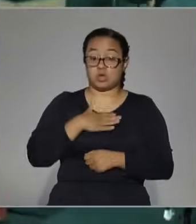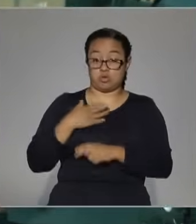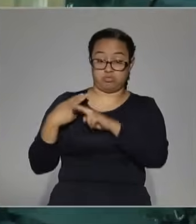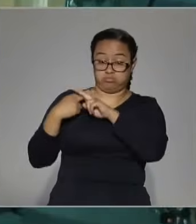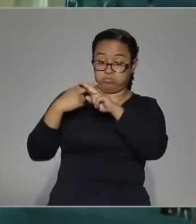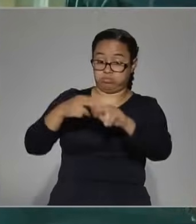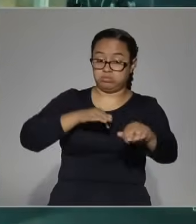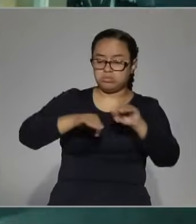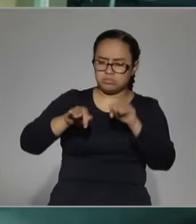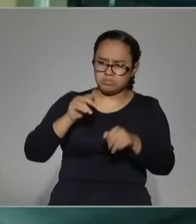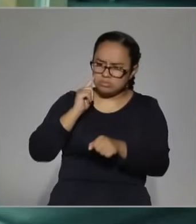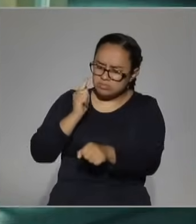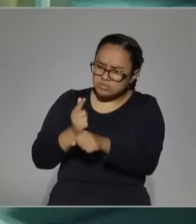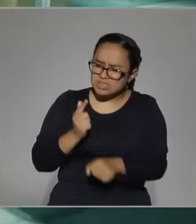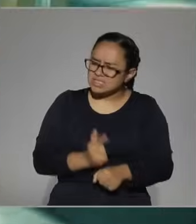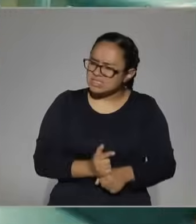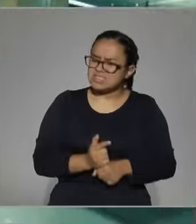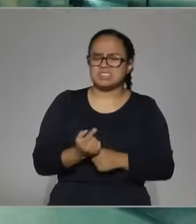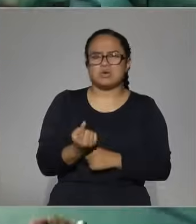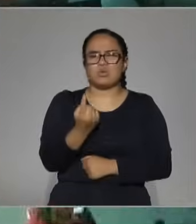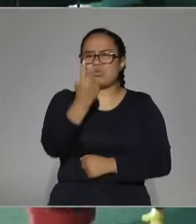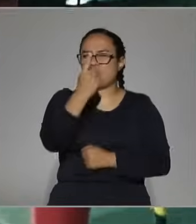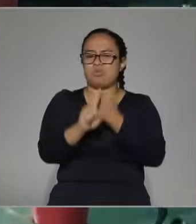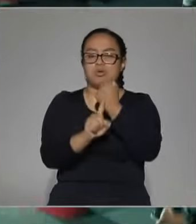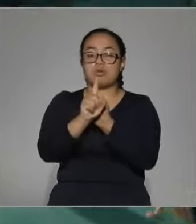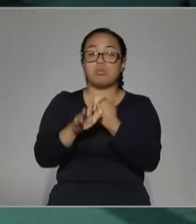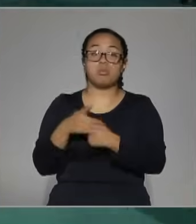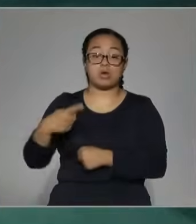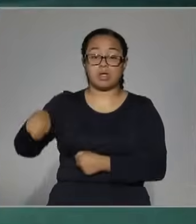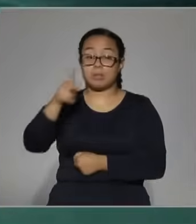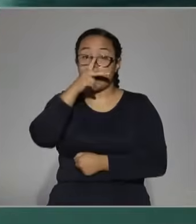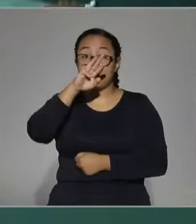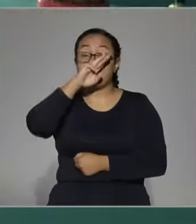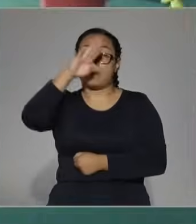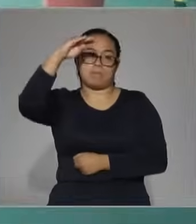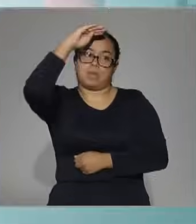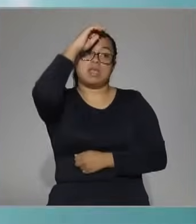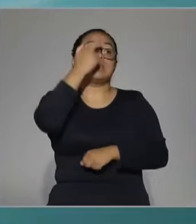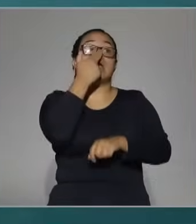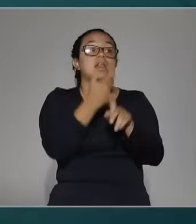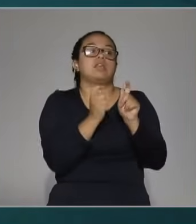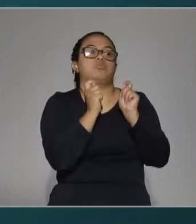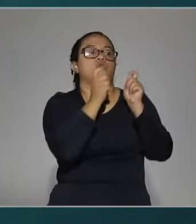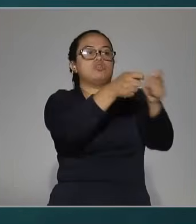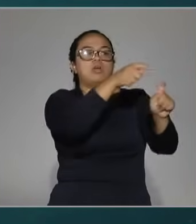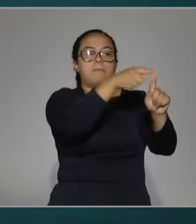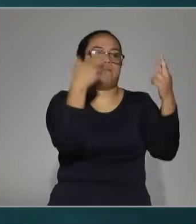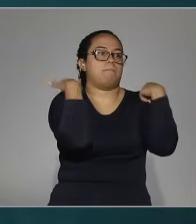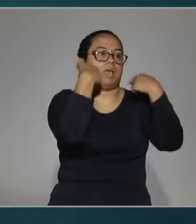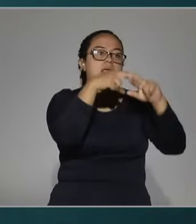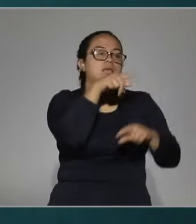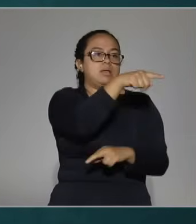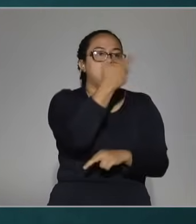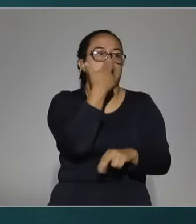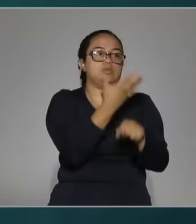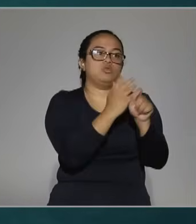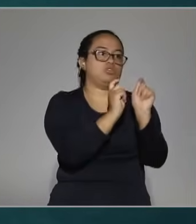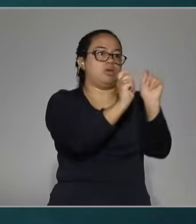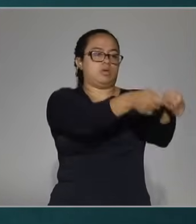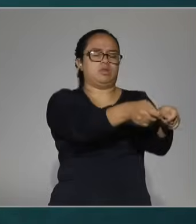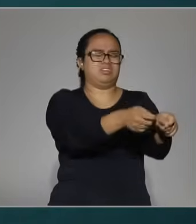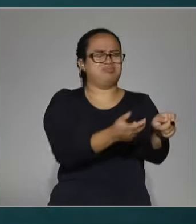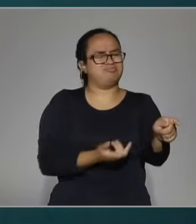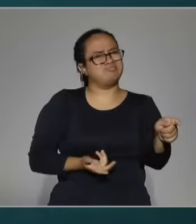hemos encontrado con un pequeño conflicto, ya que los padres creen que la educación está a cargo de nosotros los maestros, y